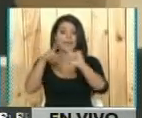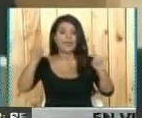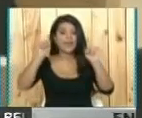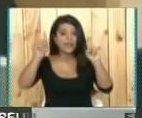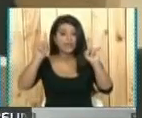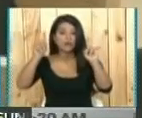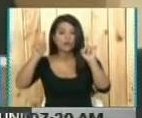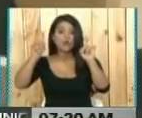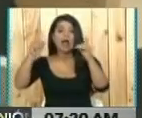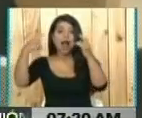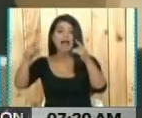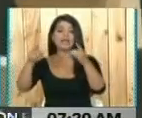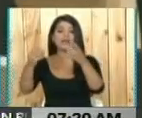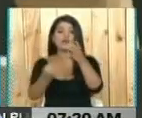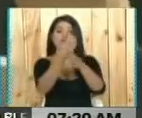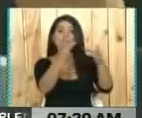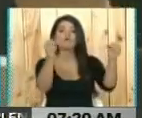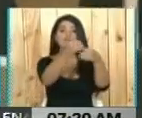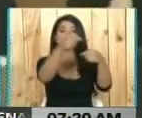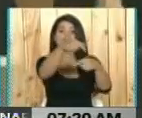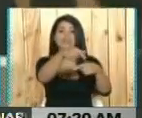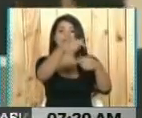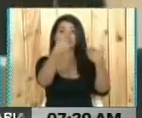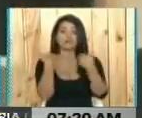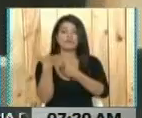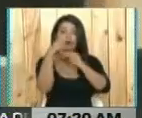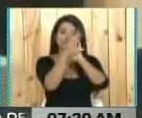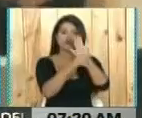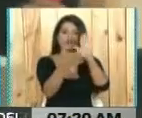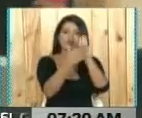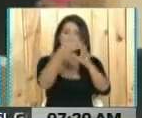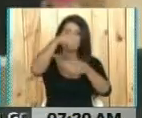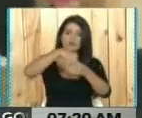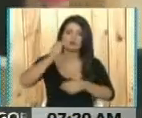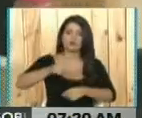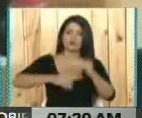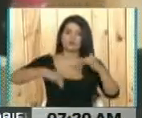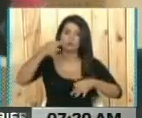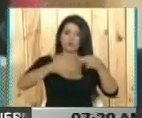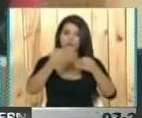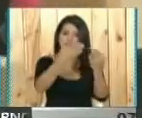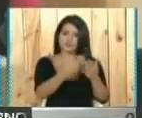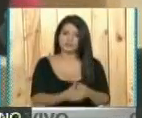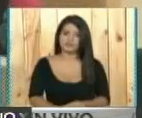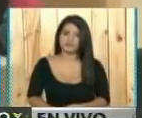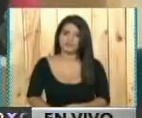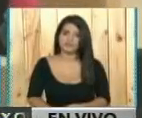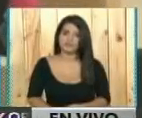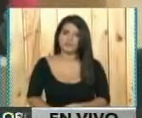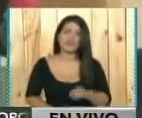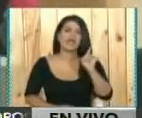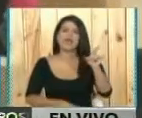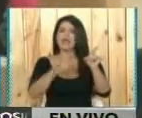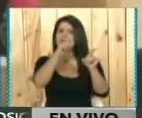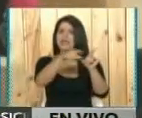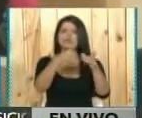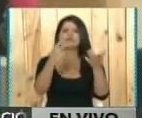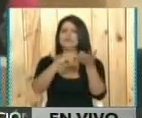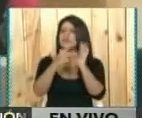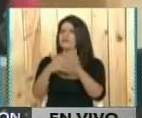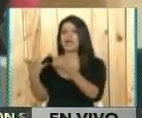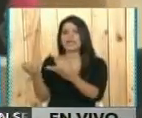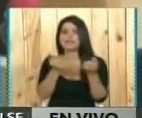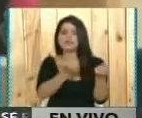a la Sala Constitucional del Tribunal Supremo de Justicia. La Sala Constitucional no es un mero receptor